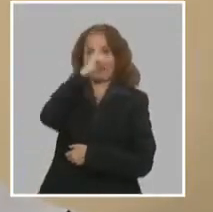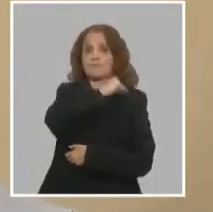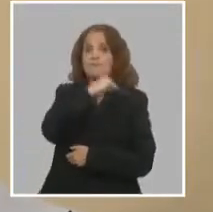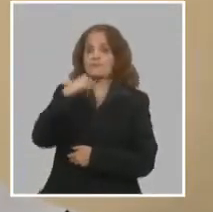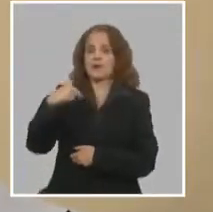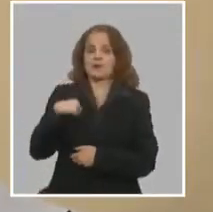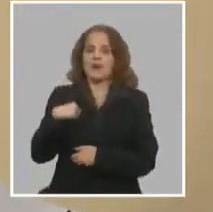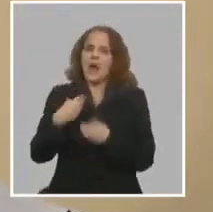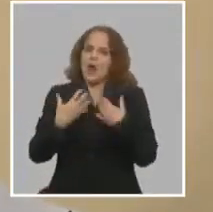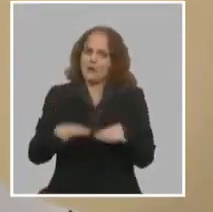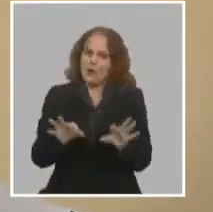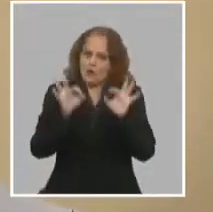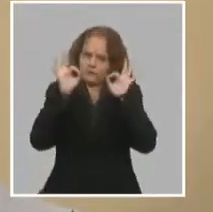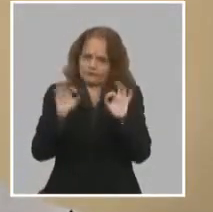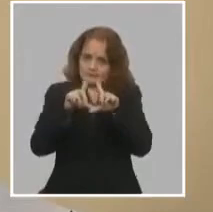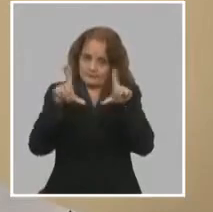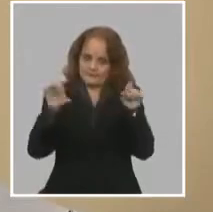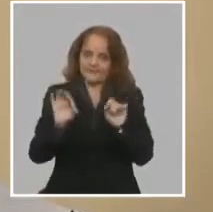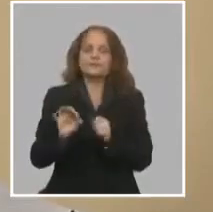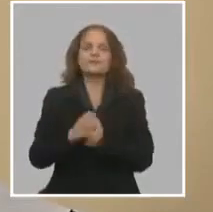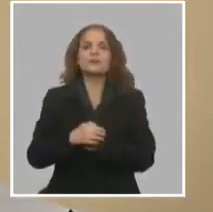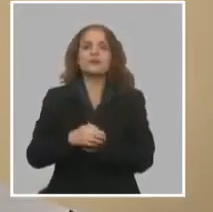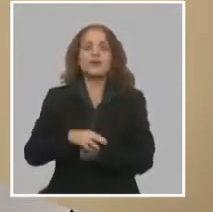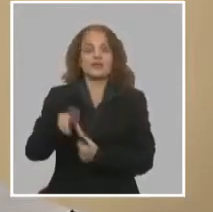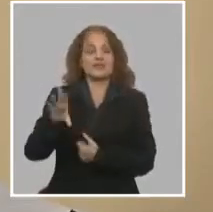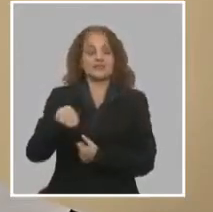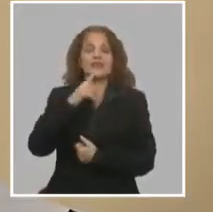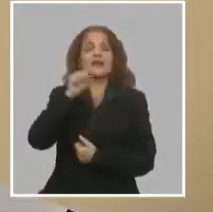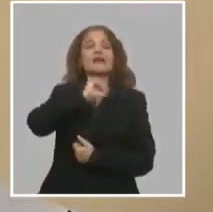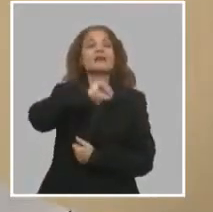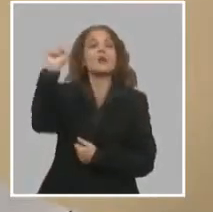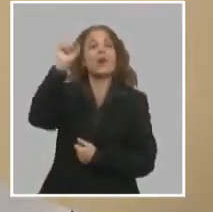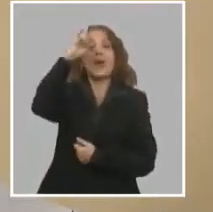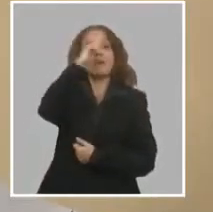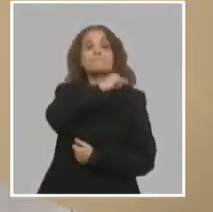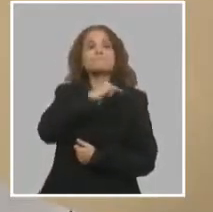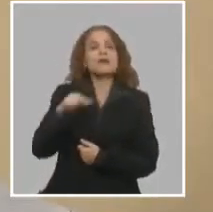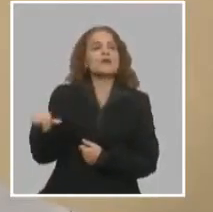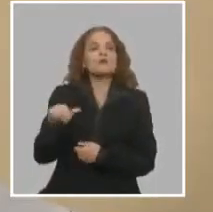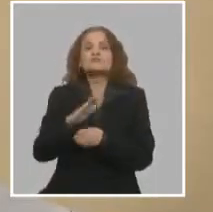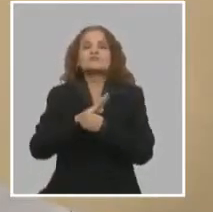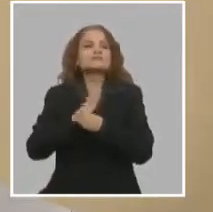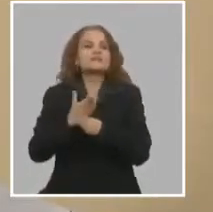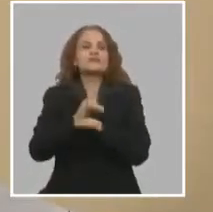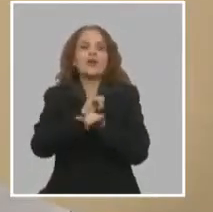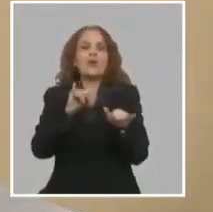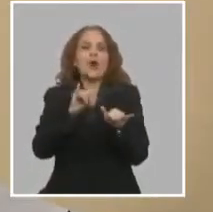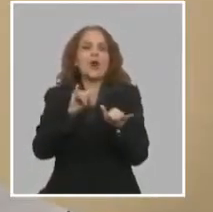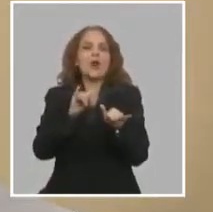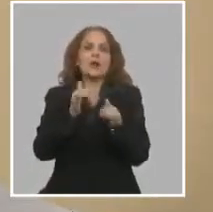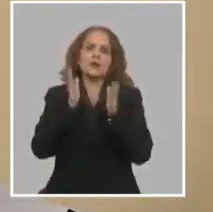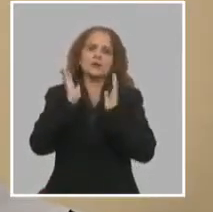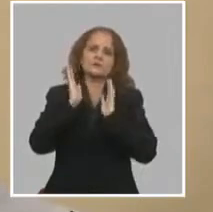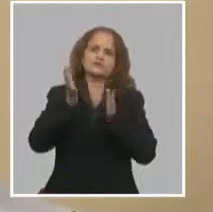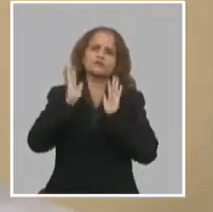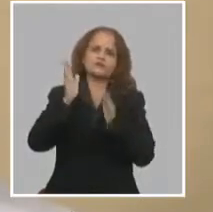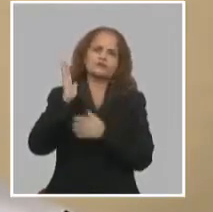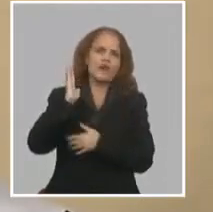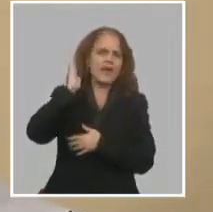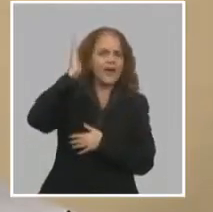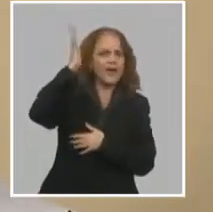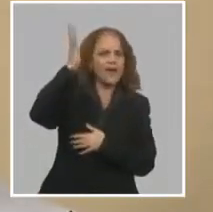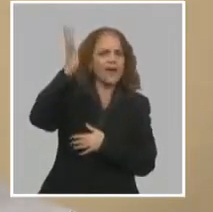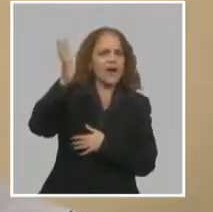tengo todas las palabras, pero es así, graduarse de médico es abrir la puerta a un largo camino de la actividad más noble que